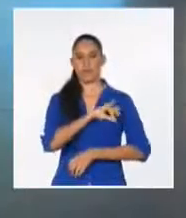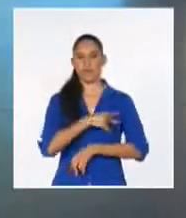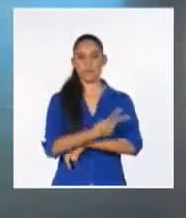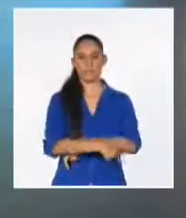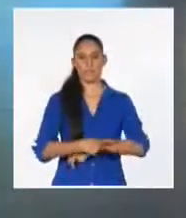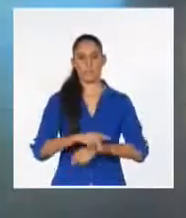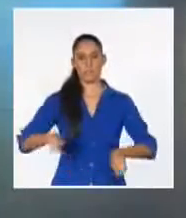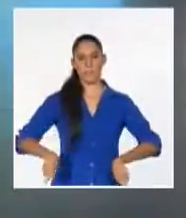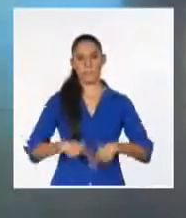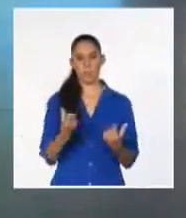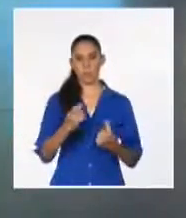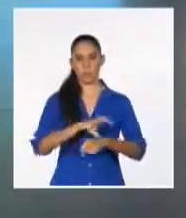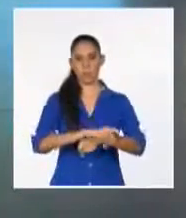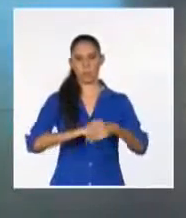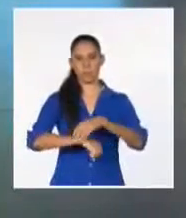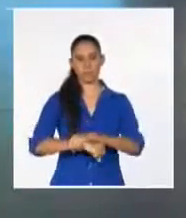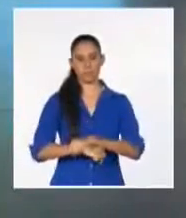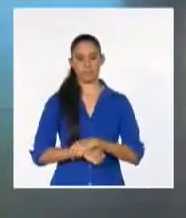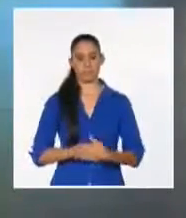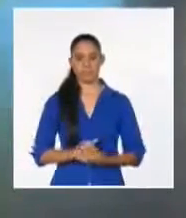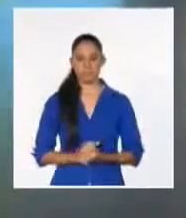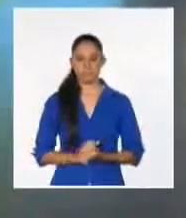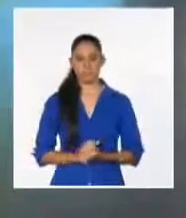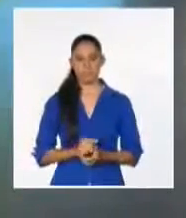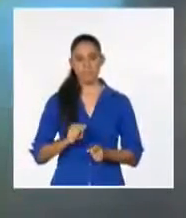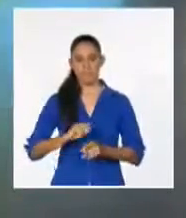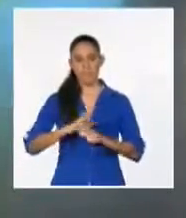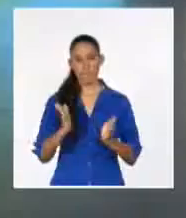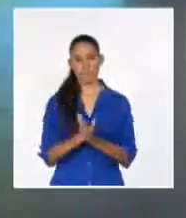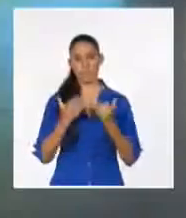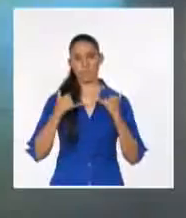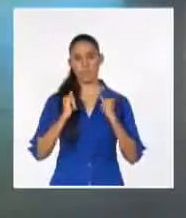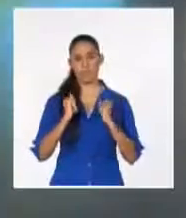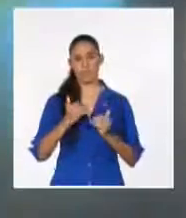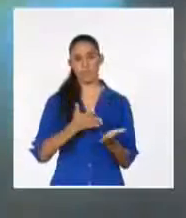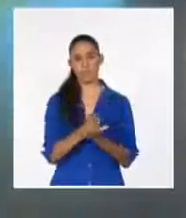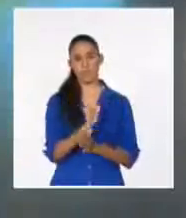cumpla su sentencia. Así va el mundo hasta esta hora. Continúe informándose al mediodía.